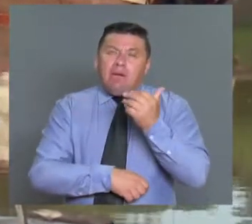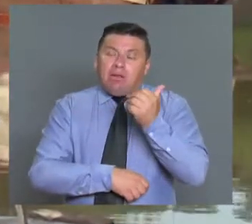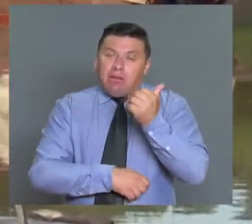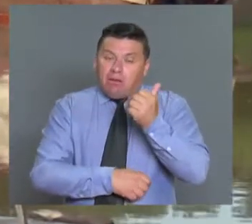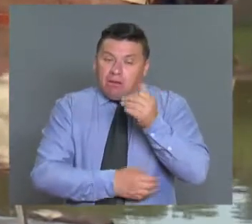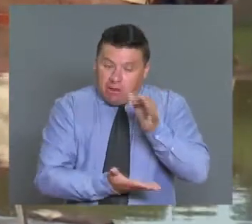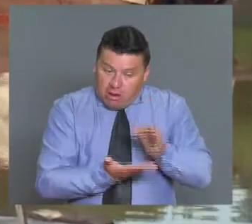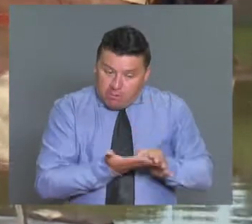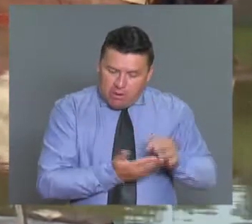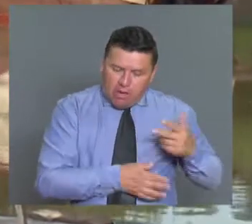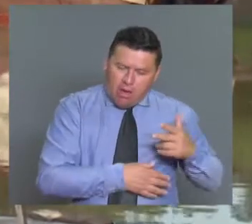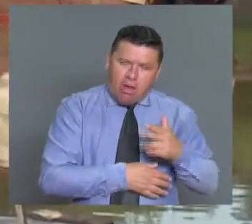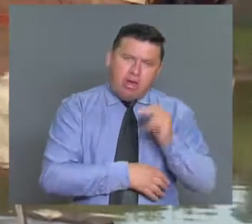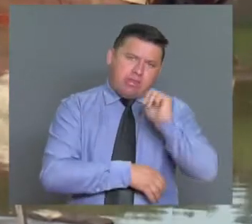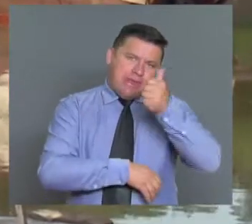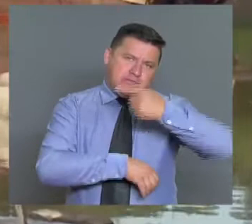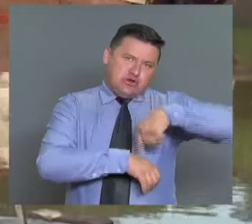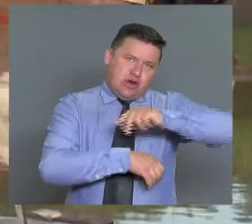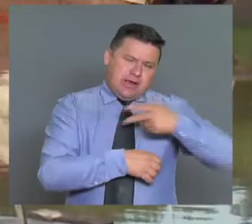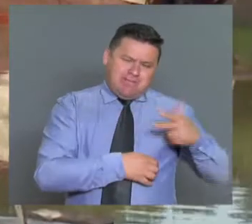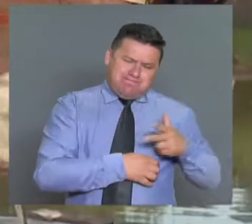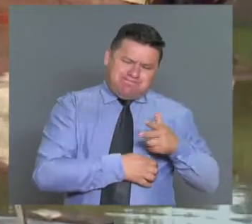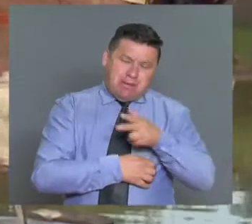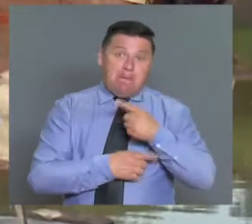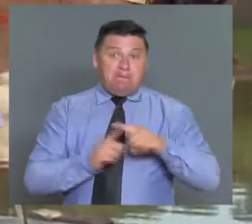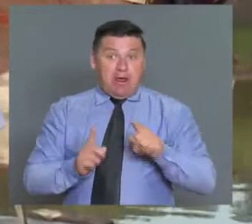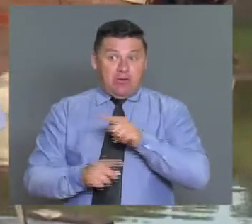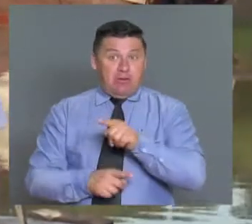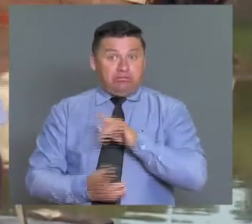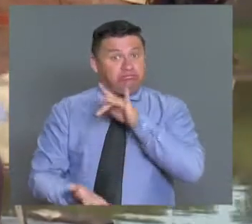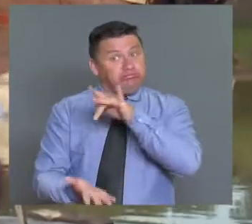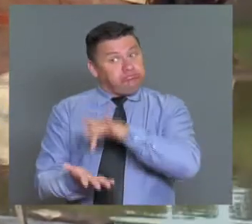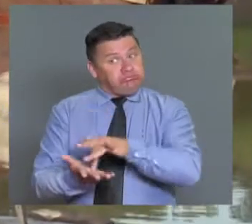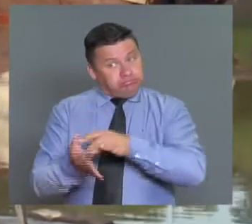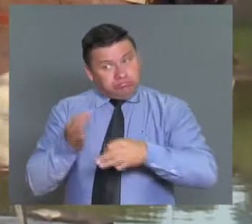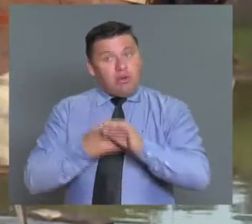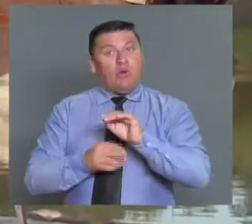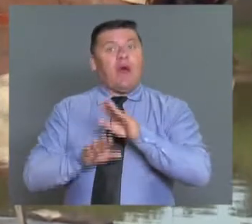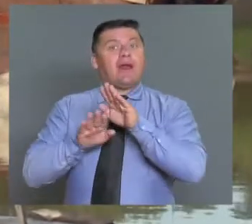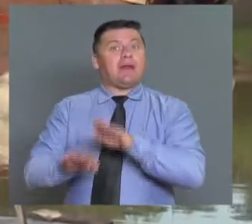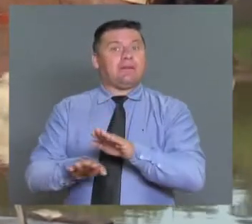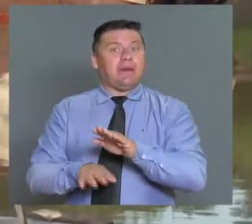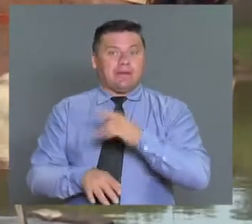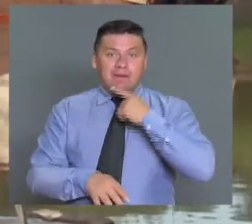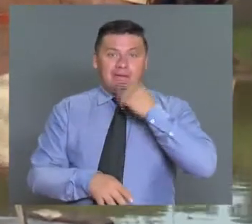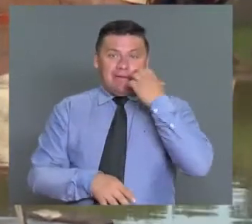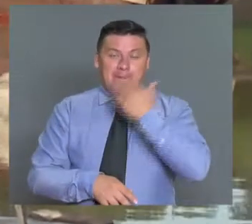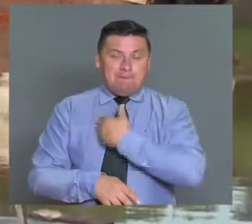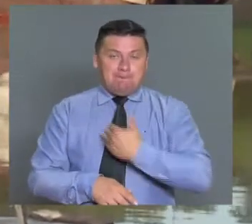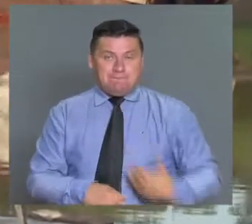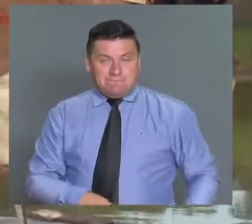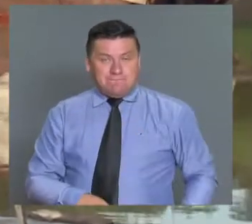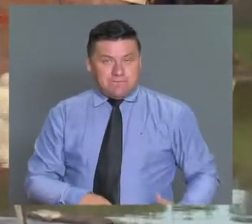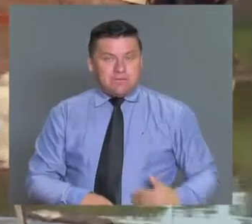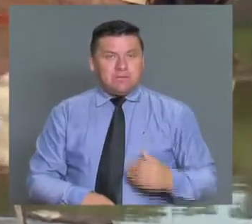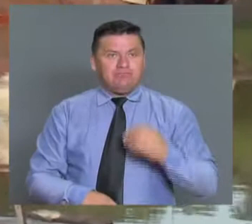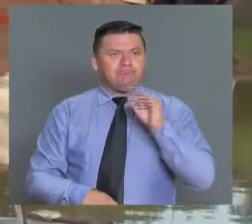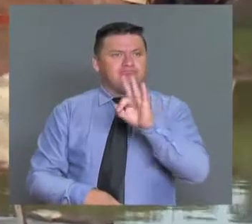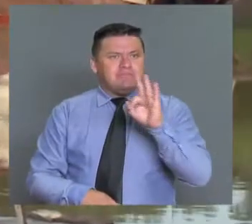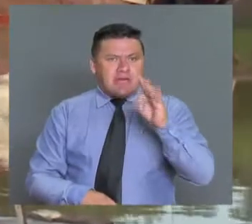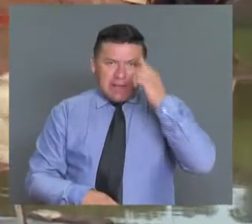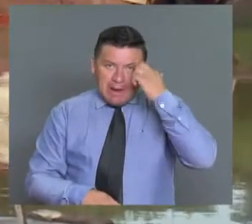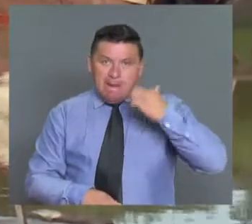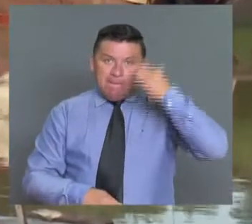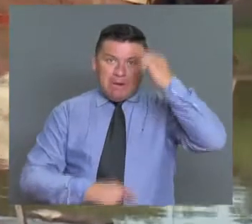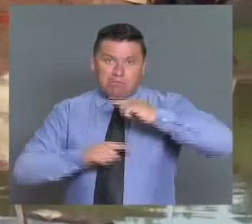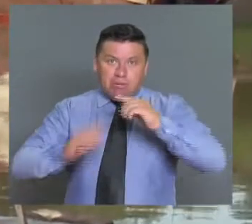país. Aquí también hace presencia el gobierno del presidente Iván Duque con educación superior. Aproximadamente 33 nuevos profesionales en